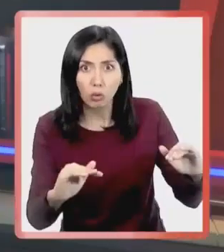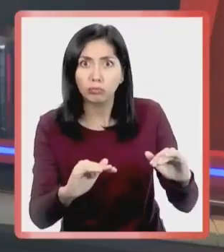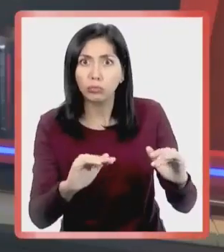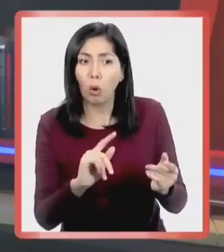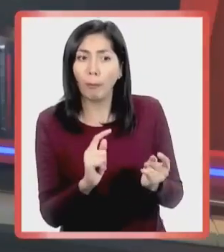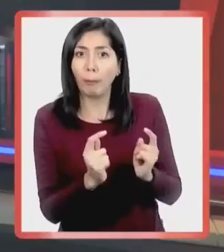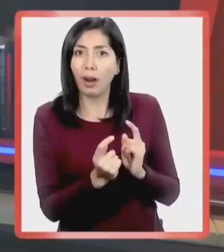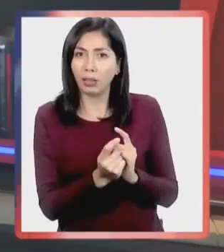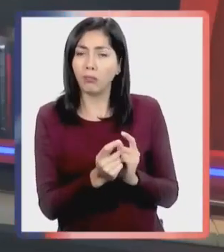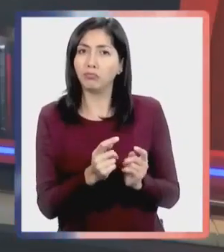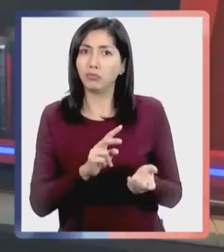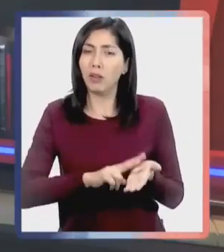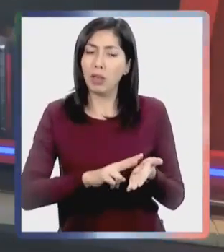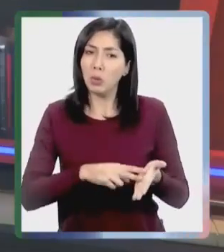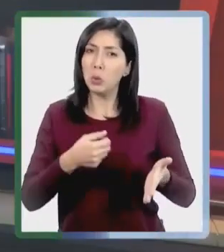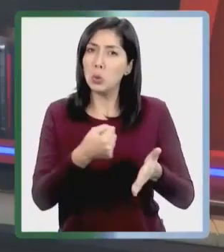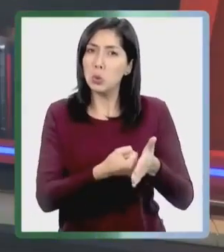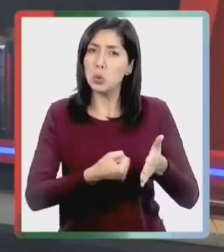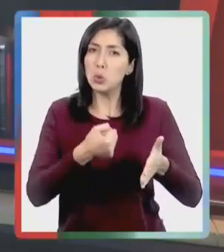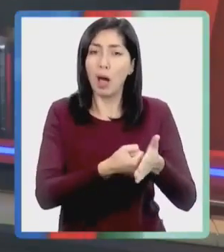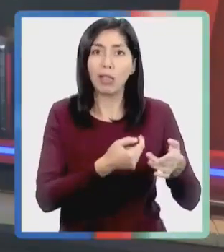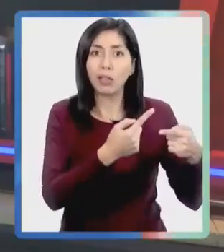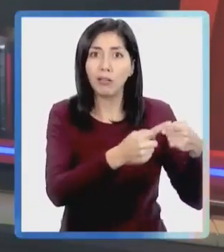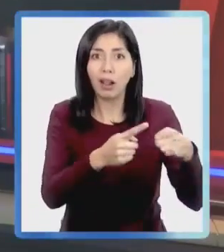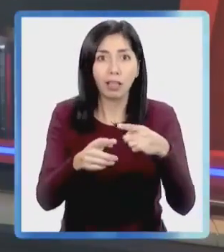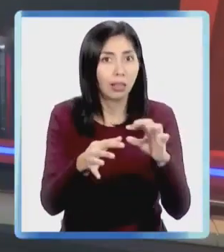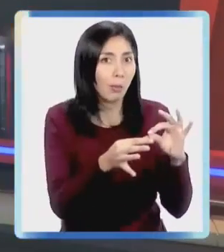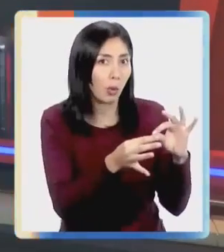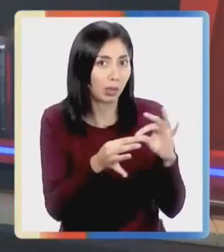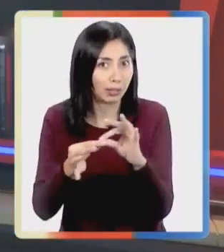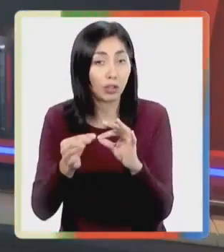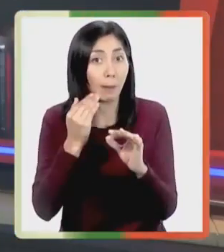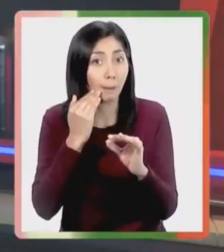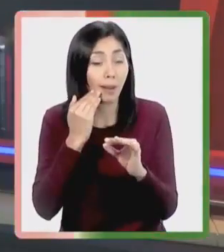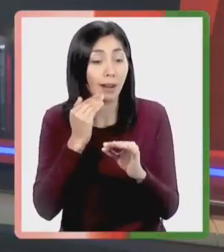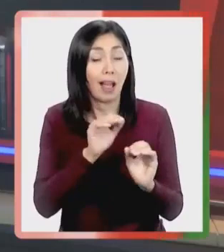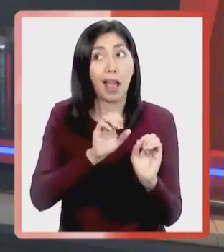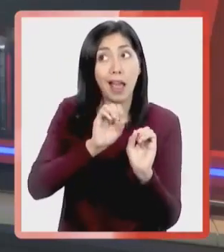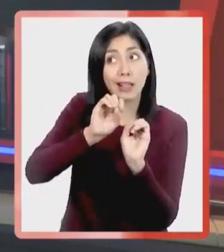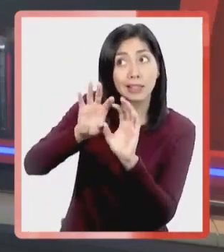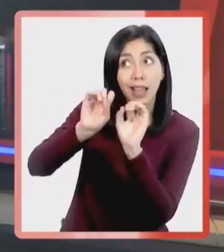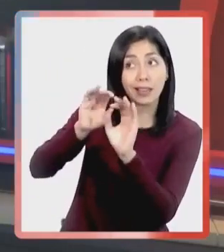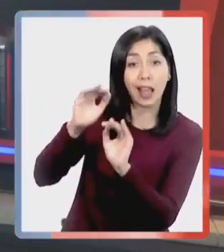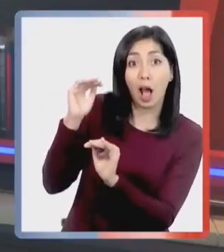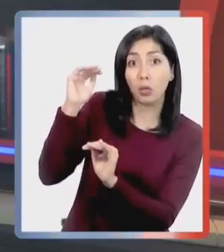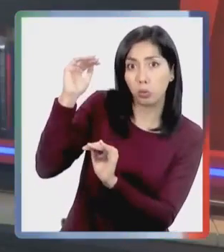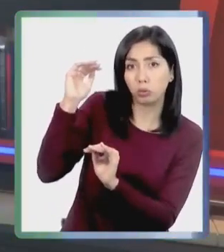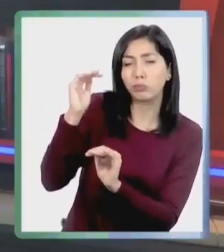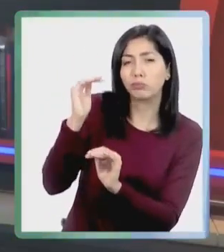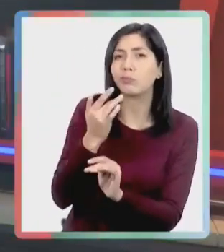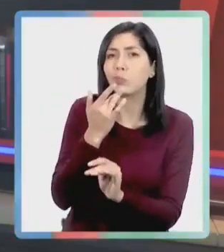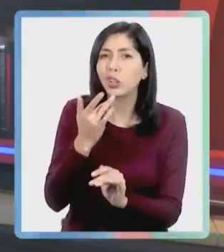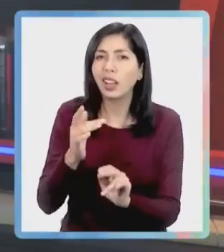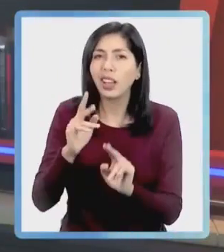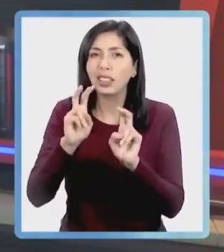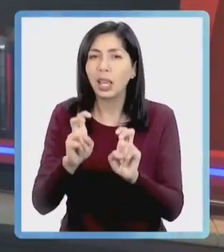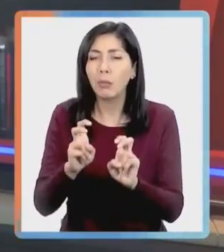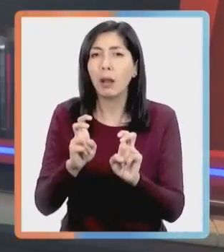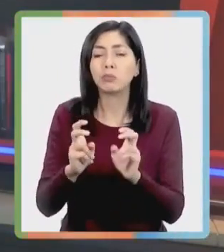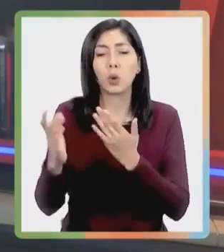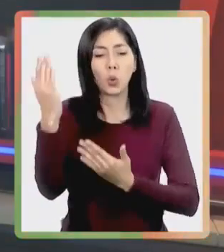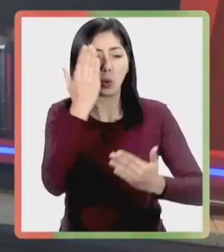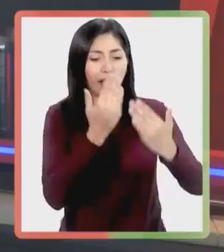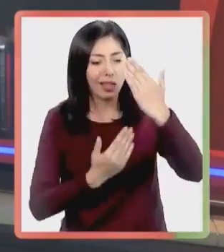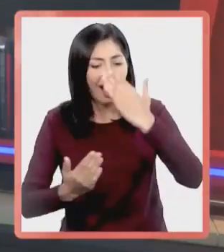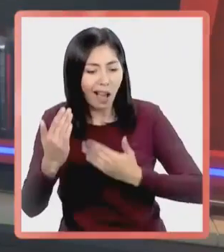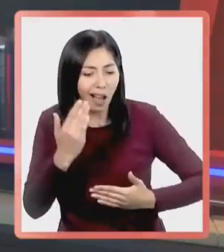verdaderos embajadores y embajadoras de distintas causas y nos enseñan a los adultos también, ¿verdad? ¿Por qué nos ha costado tanto hablar del